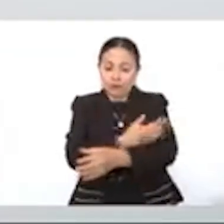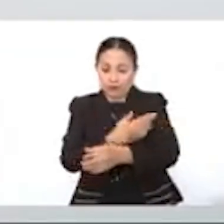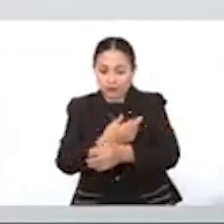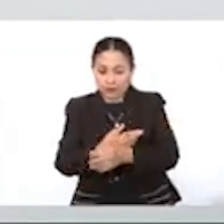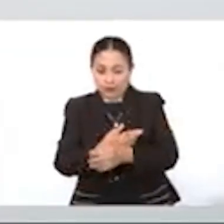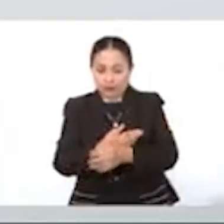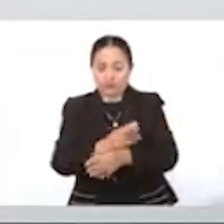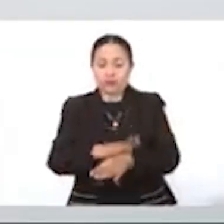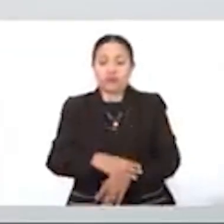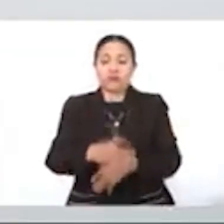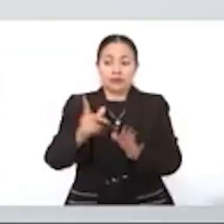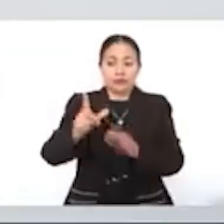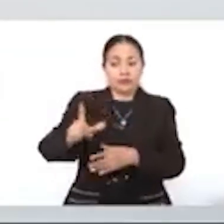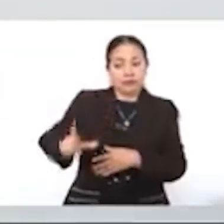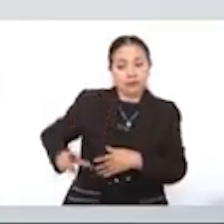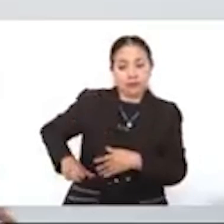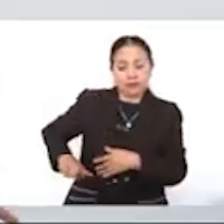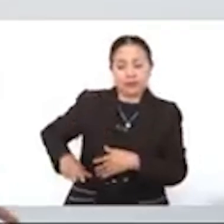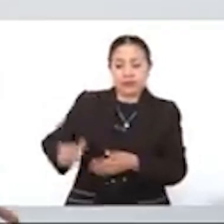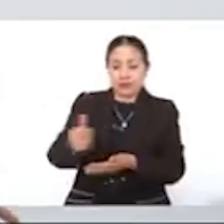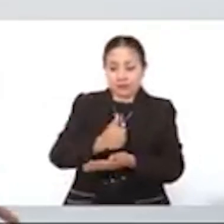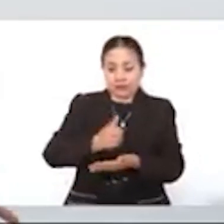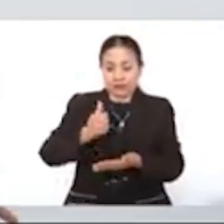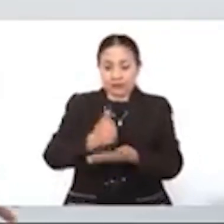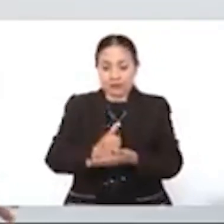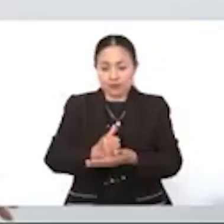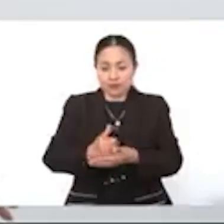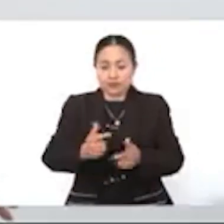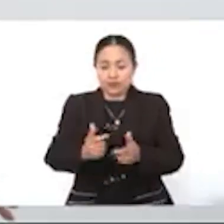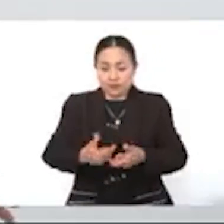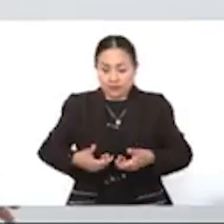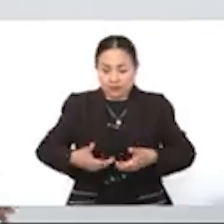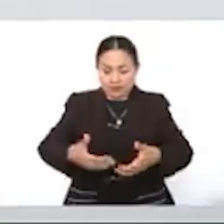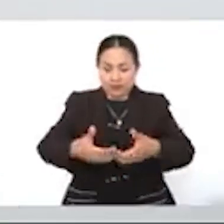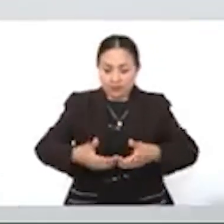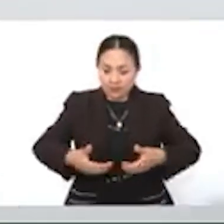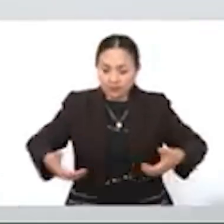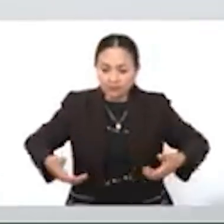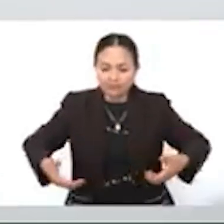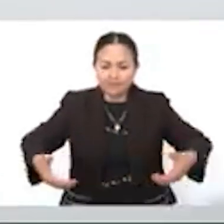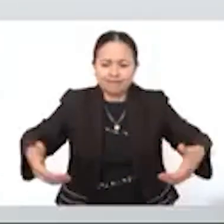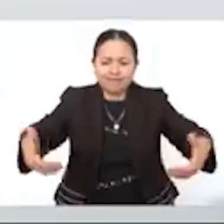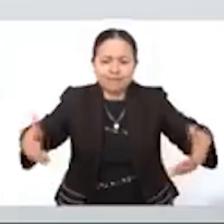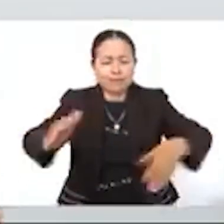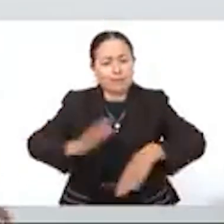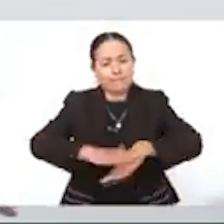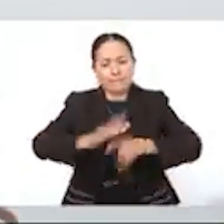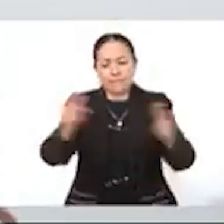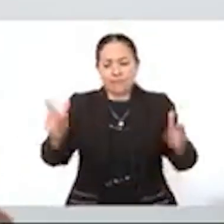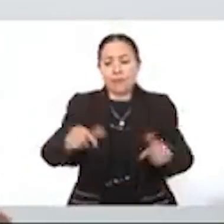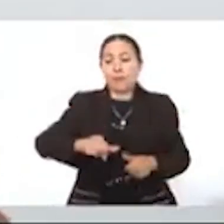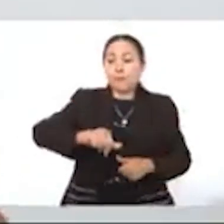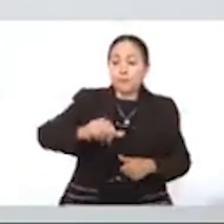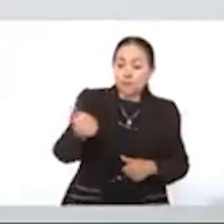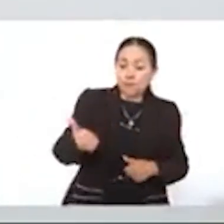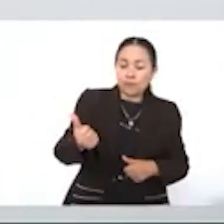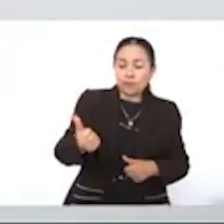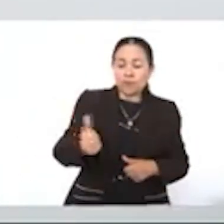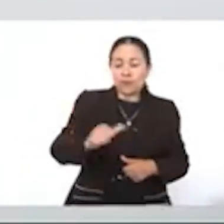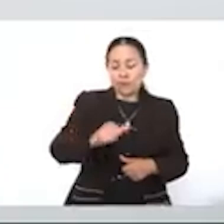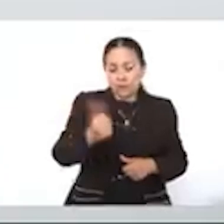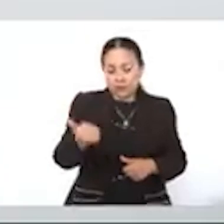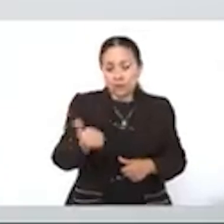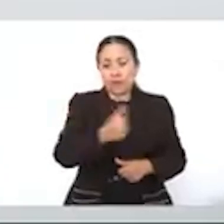gobierno de la ciudad bacha las avenidas principales y no se hace en coordinación con